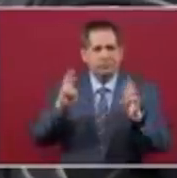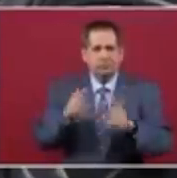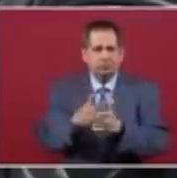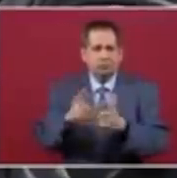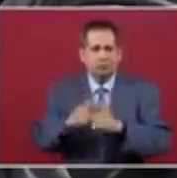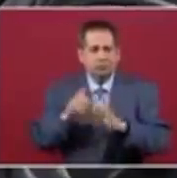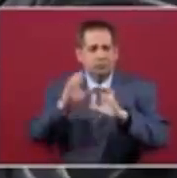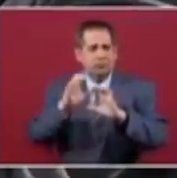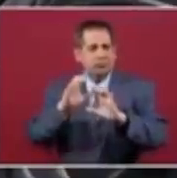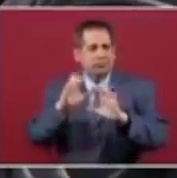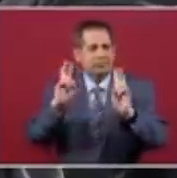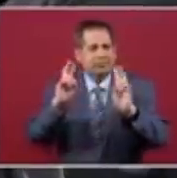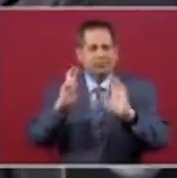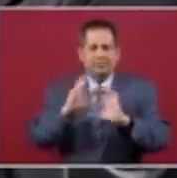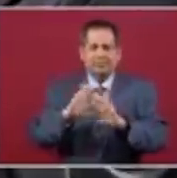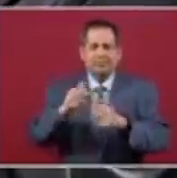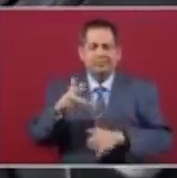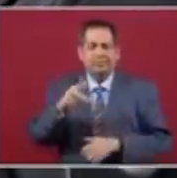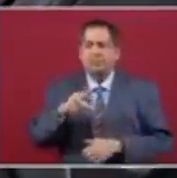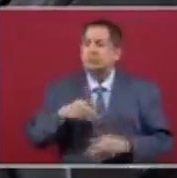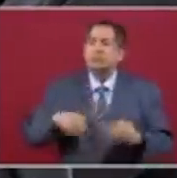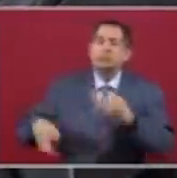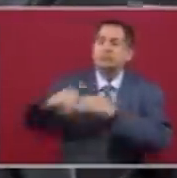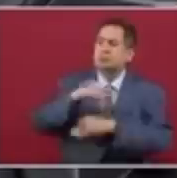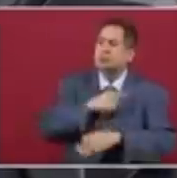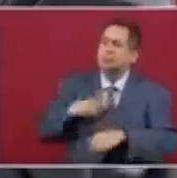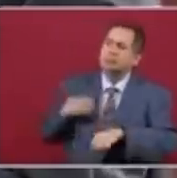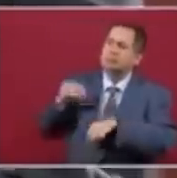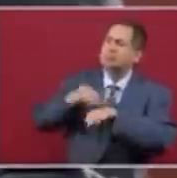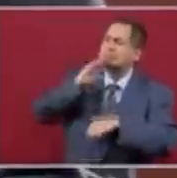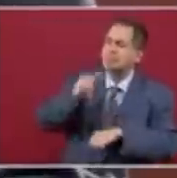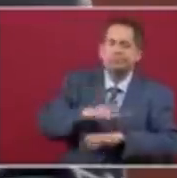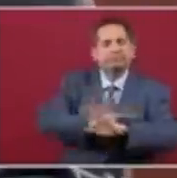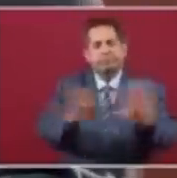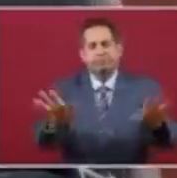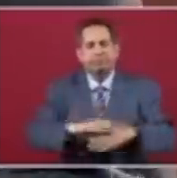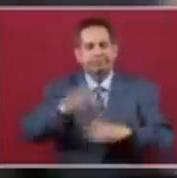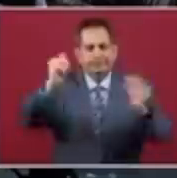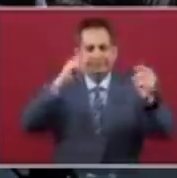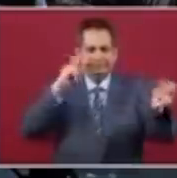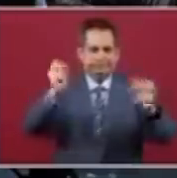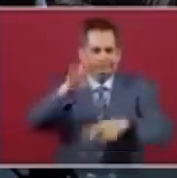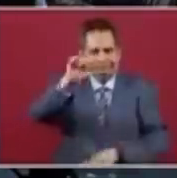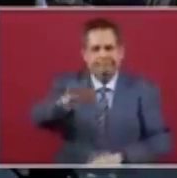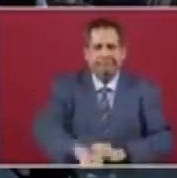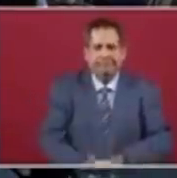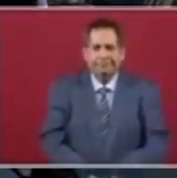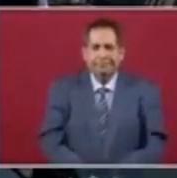portarnos mal. Bueno, ya, hasta luego.